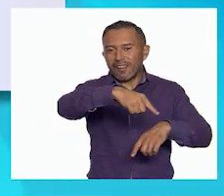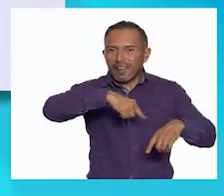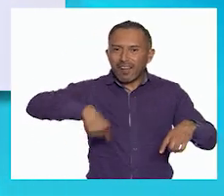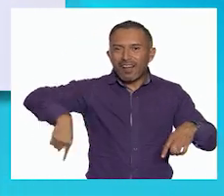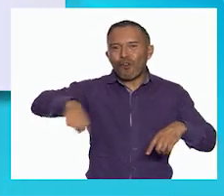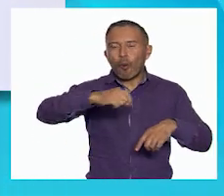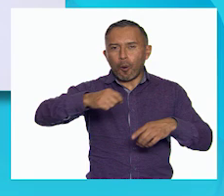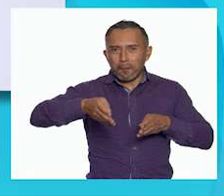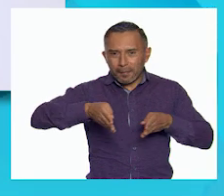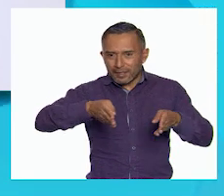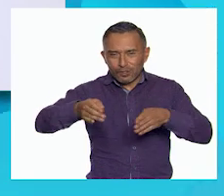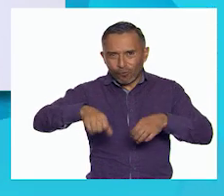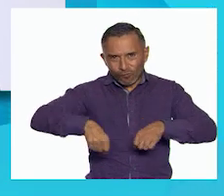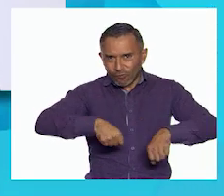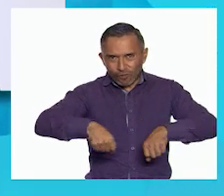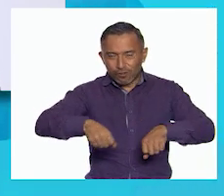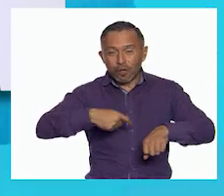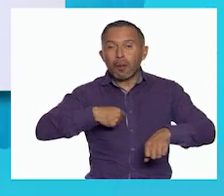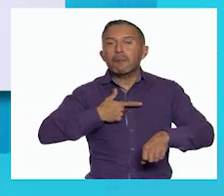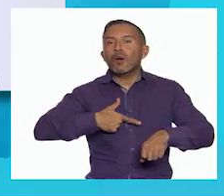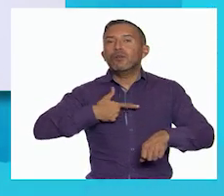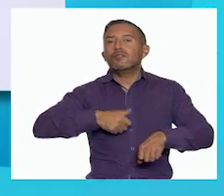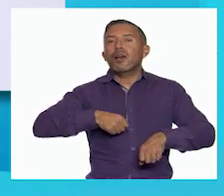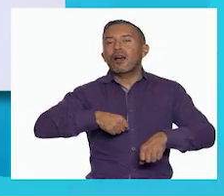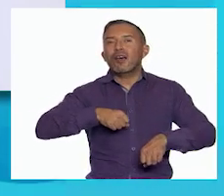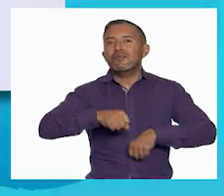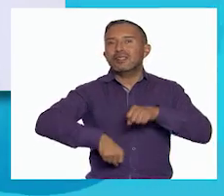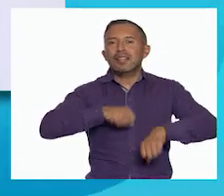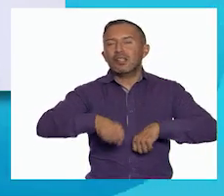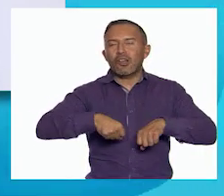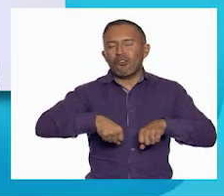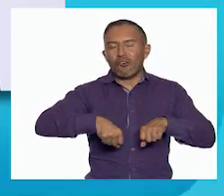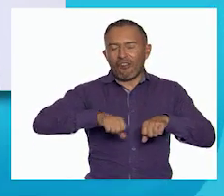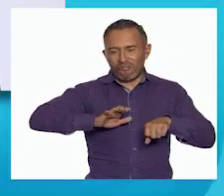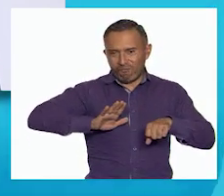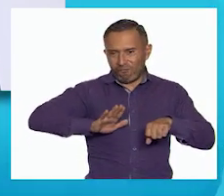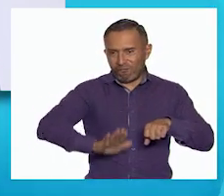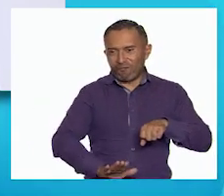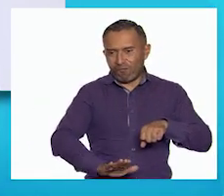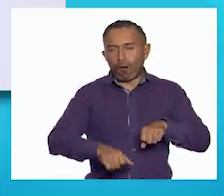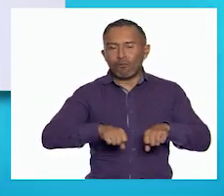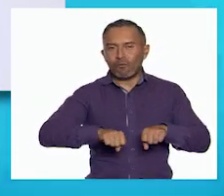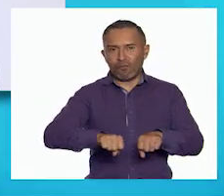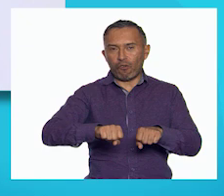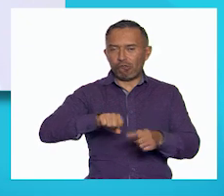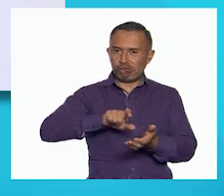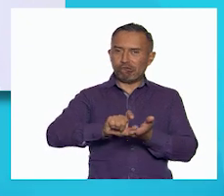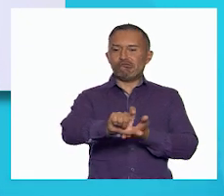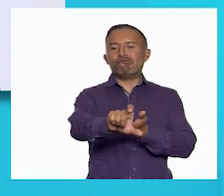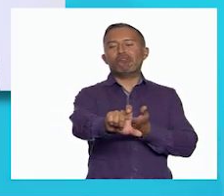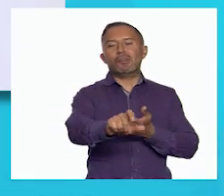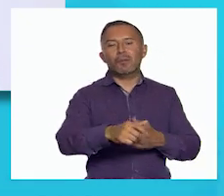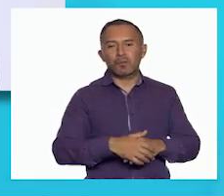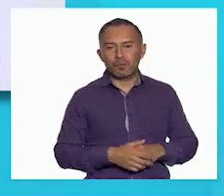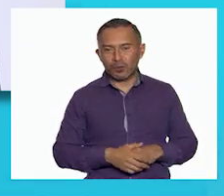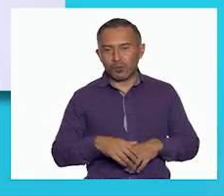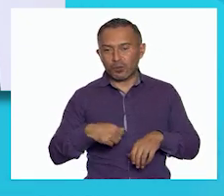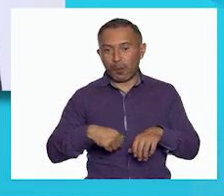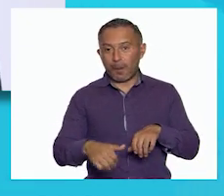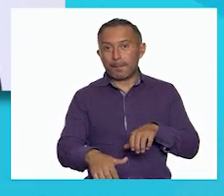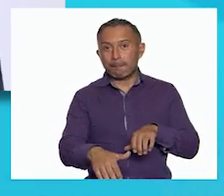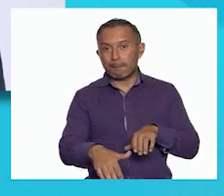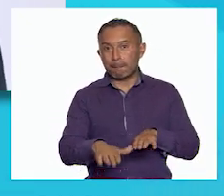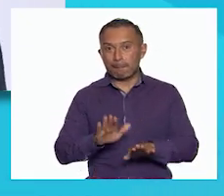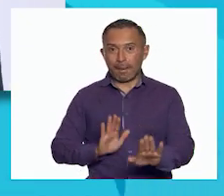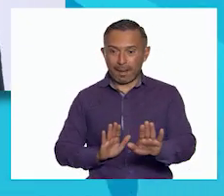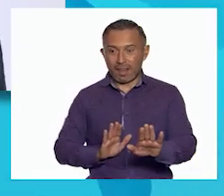gustaba hacer que la bicicleta se patinara porque tenía los frenos en los pedales y yo pisaba el pedal hacia atrás,